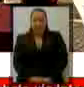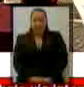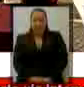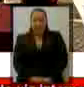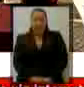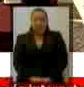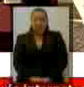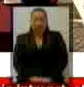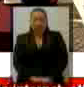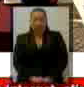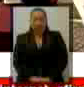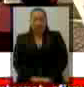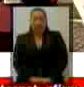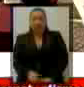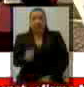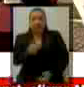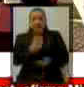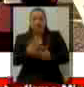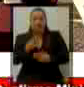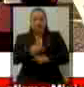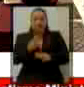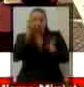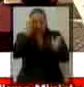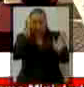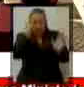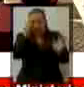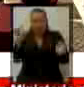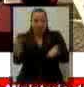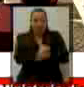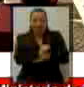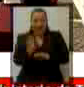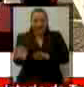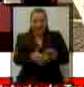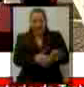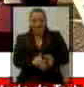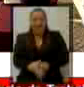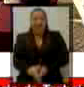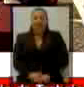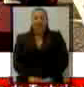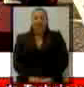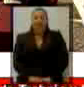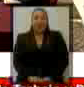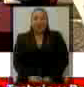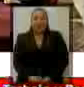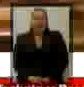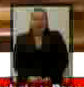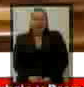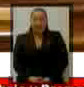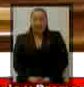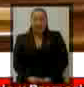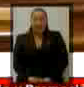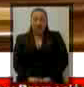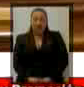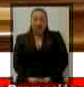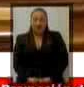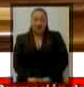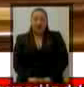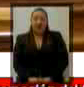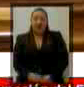¿Cuáles son las causas de la violencia? Olvidemos del redondito ese. Un componente